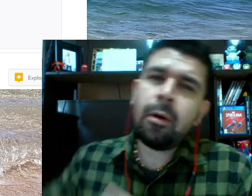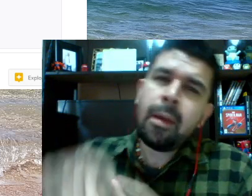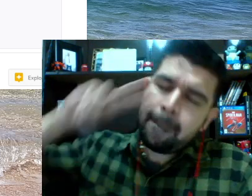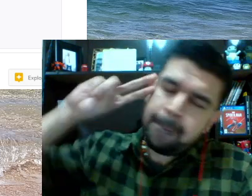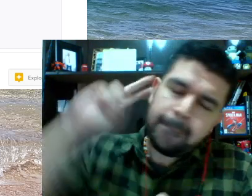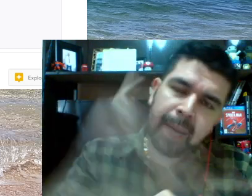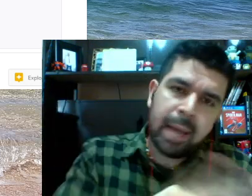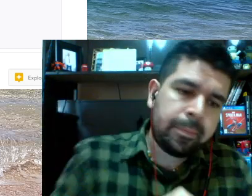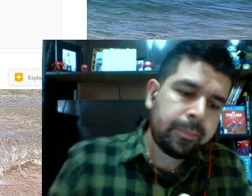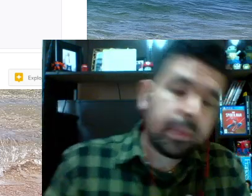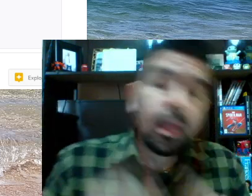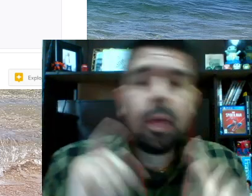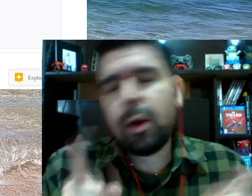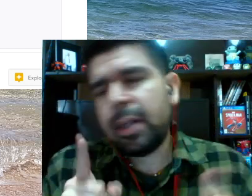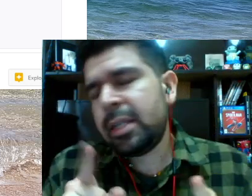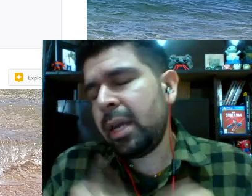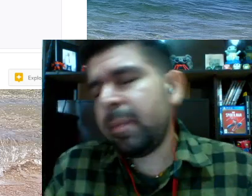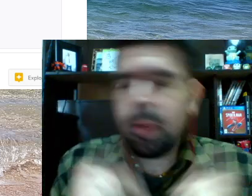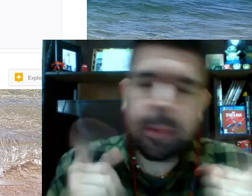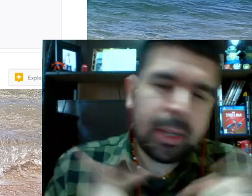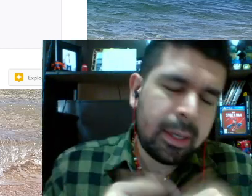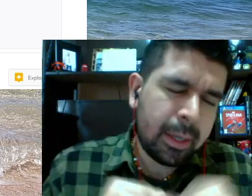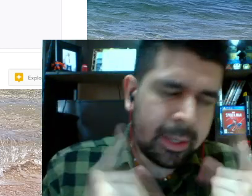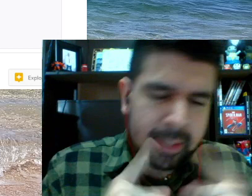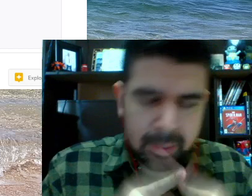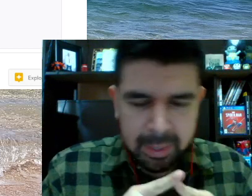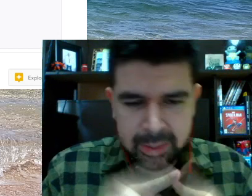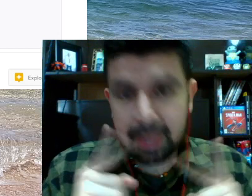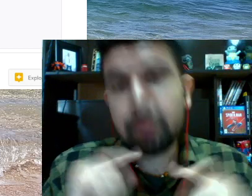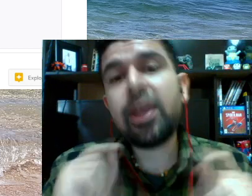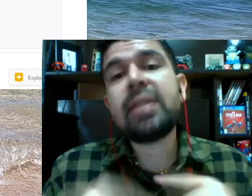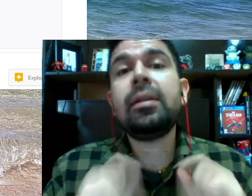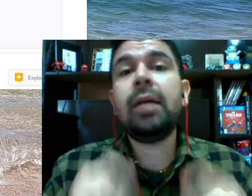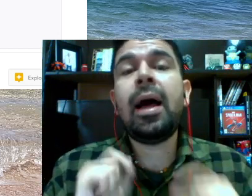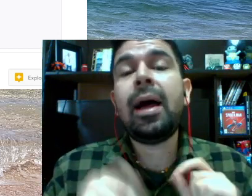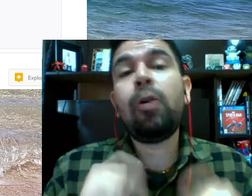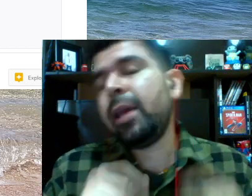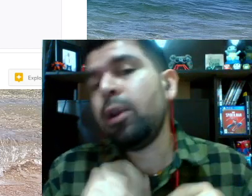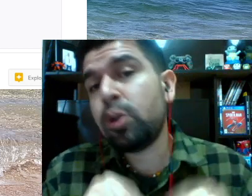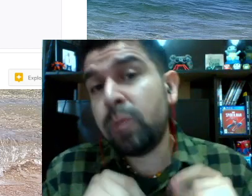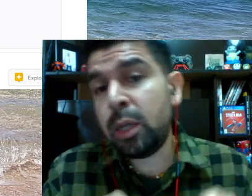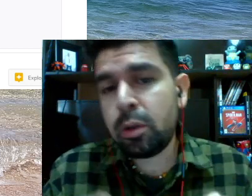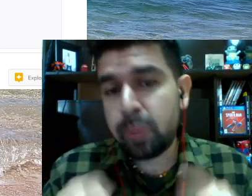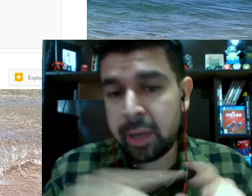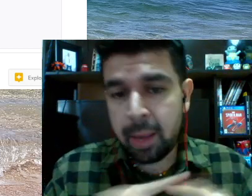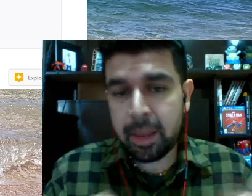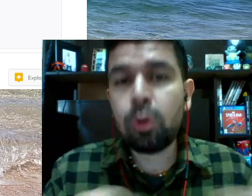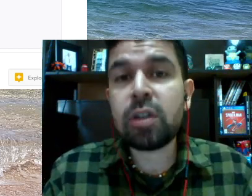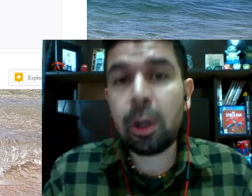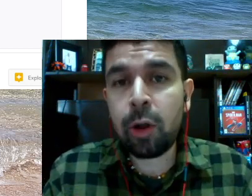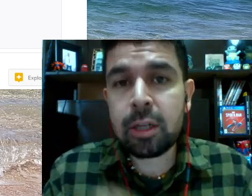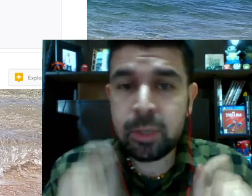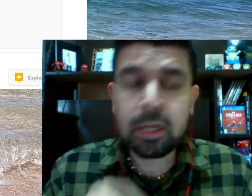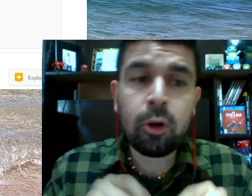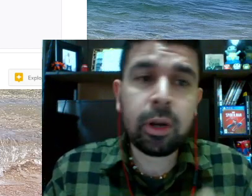luego bye bueno antes de irme nuevamente antes de irme este voy a estar corrigiendo los subtítulos porque había algunos